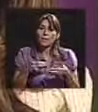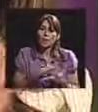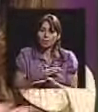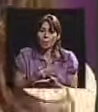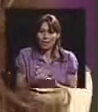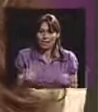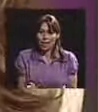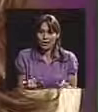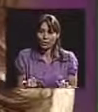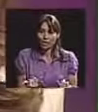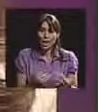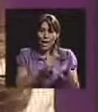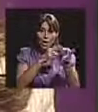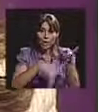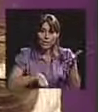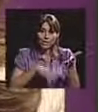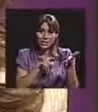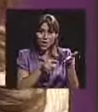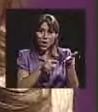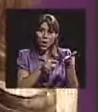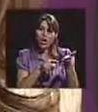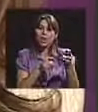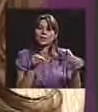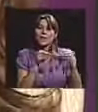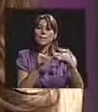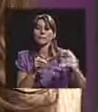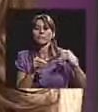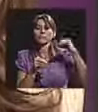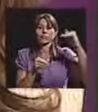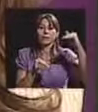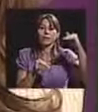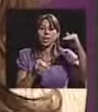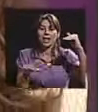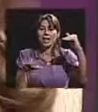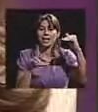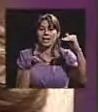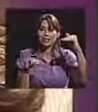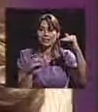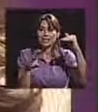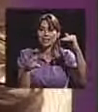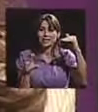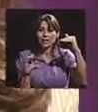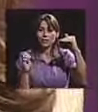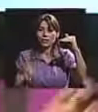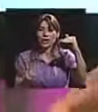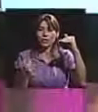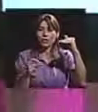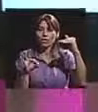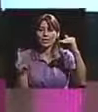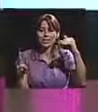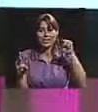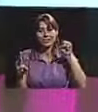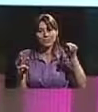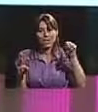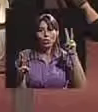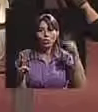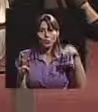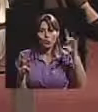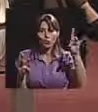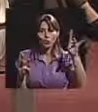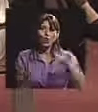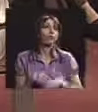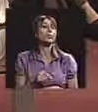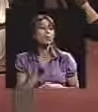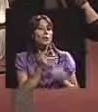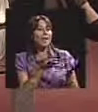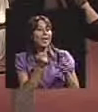que supera la ley 7600, la convención es del 2008, la ley 7600 es del 96. Ahora, ¿usted me quería aportar algo, doña? Sí, yo quería decirle